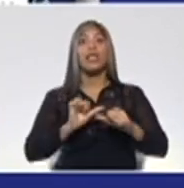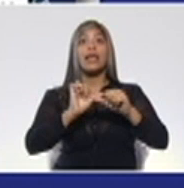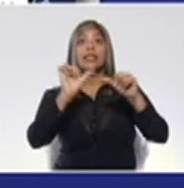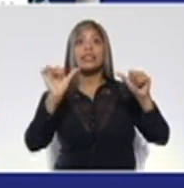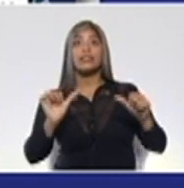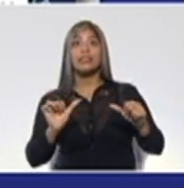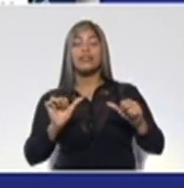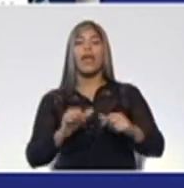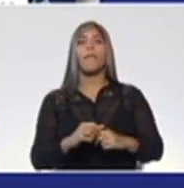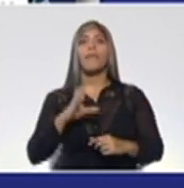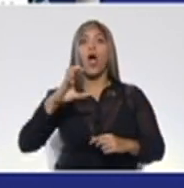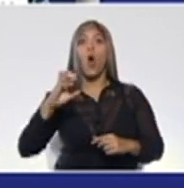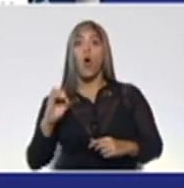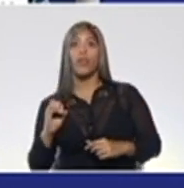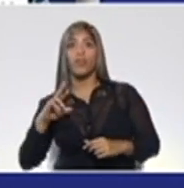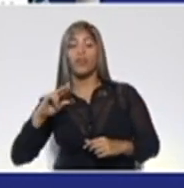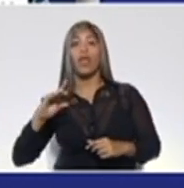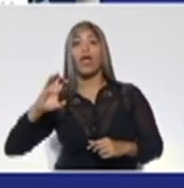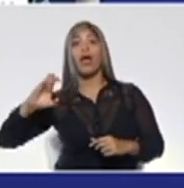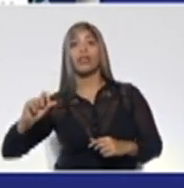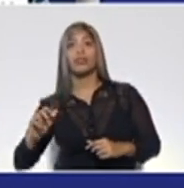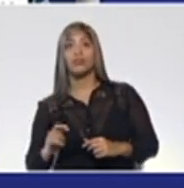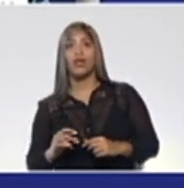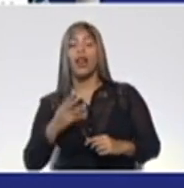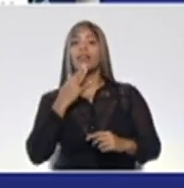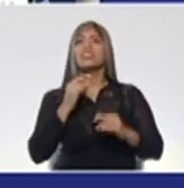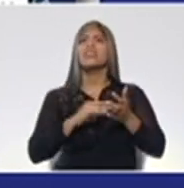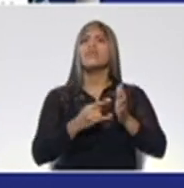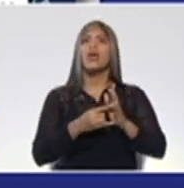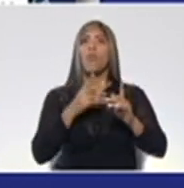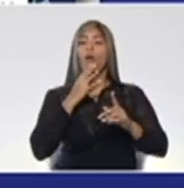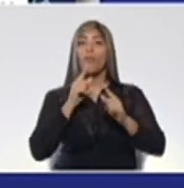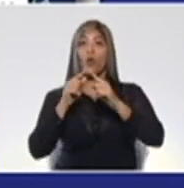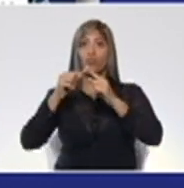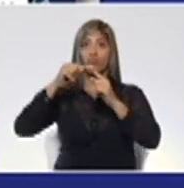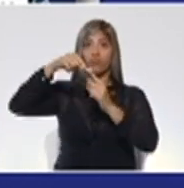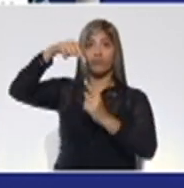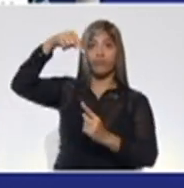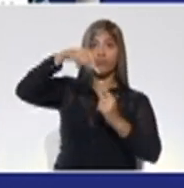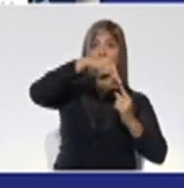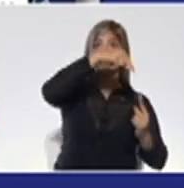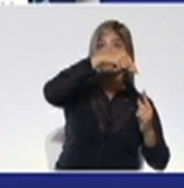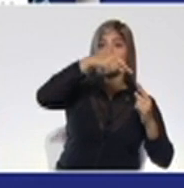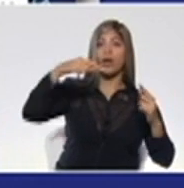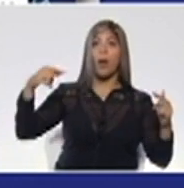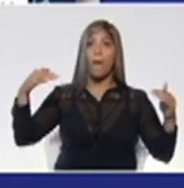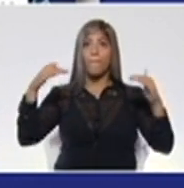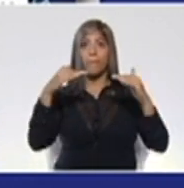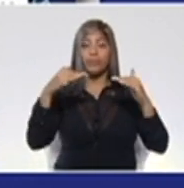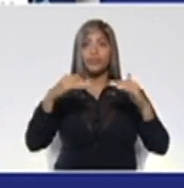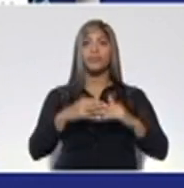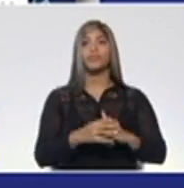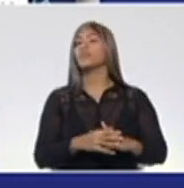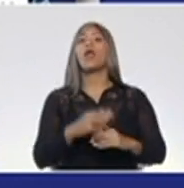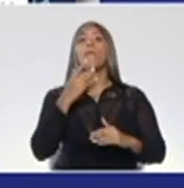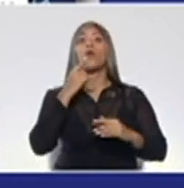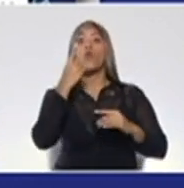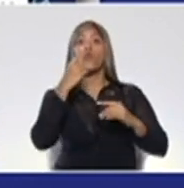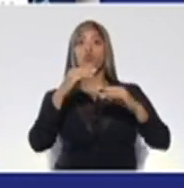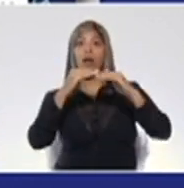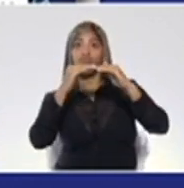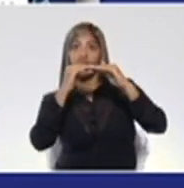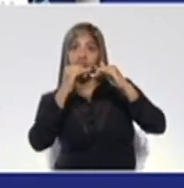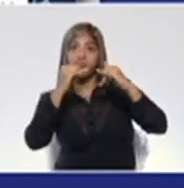coordenadas cartesianas. Se basa en dos rectas que se cortan perpendicularmente. Una de ellas se considera